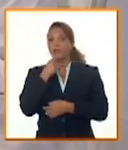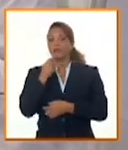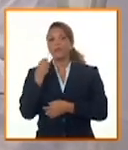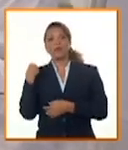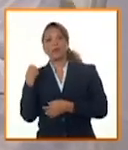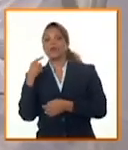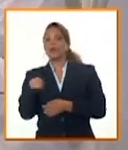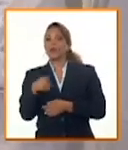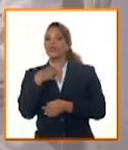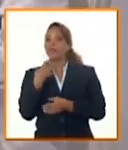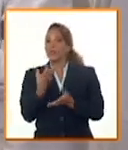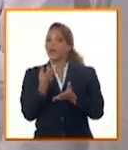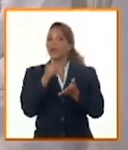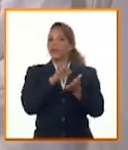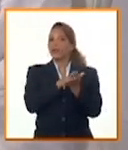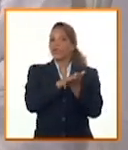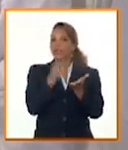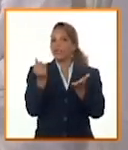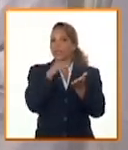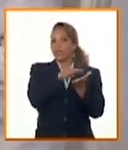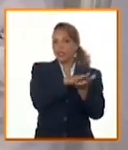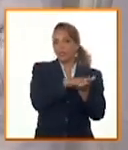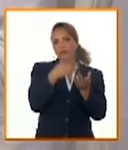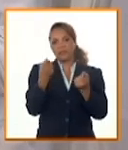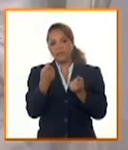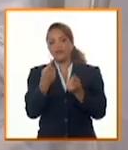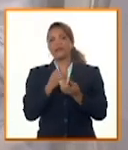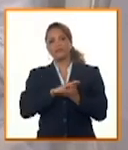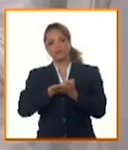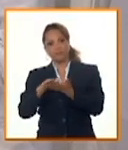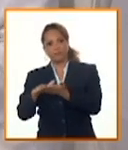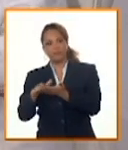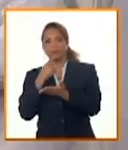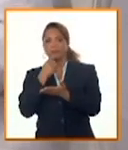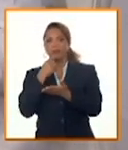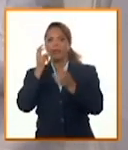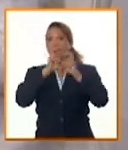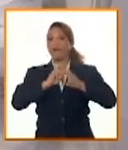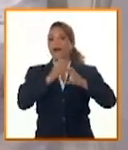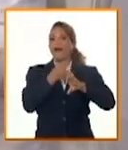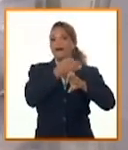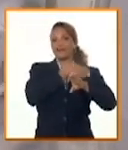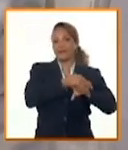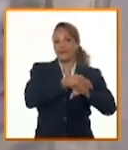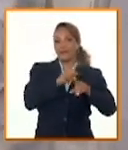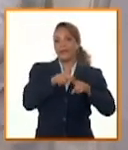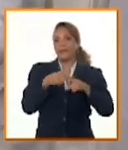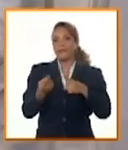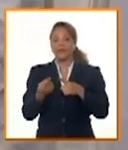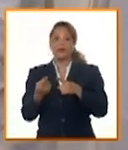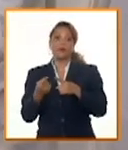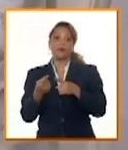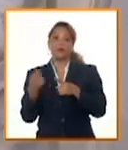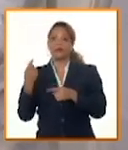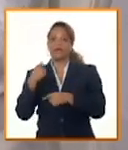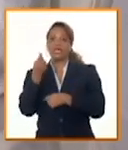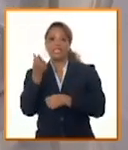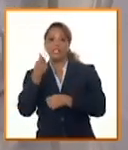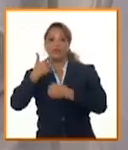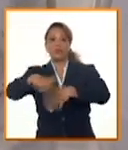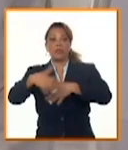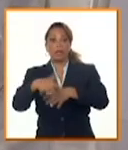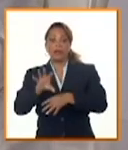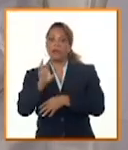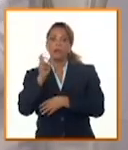decirle Mira tenemos un financiamiento dispuesto aquí para tu necesidad porque los podríamos estudiar mientras las transacciones estén en efectivo en la calle el banco